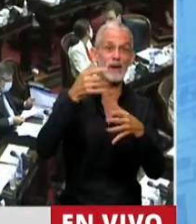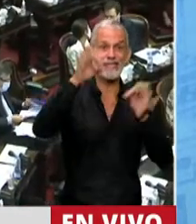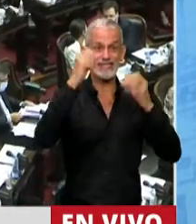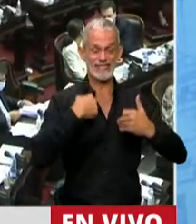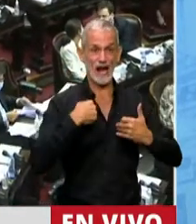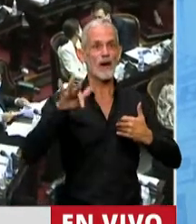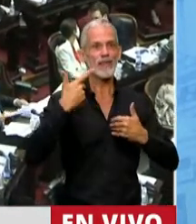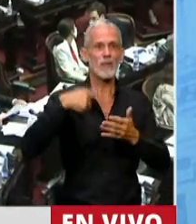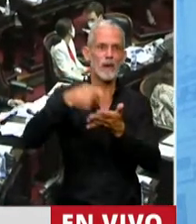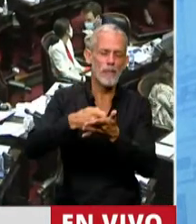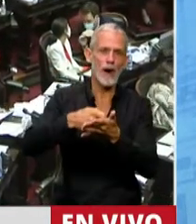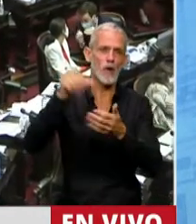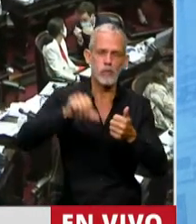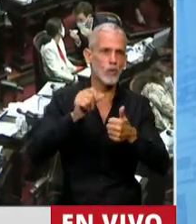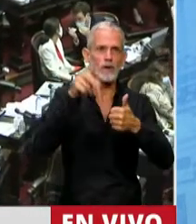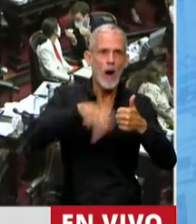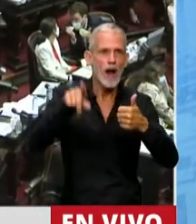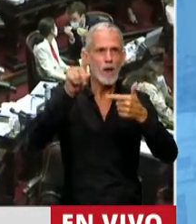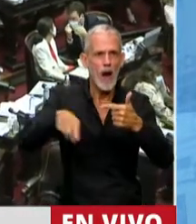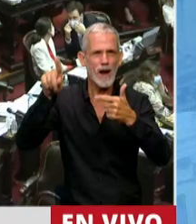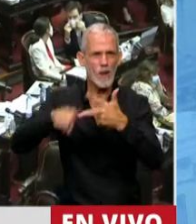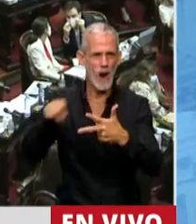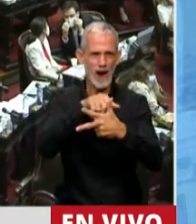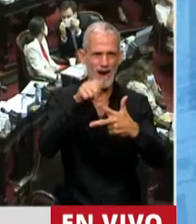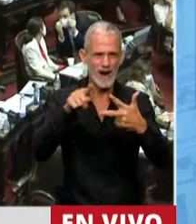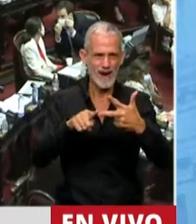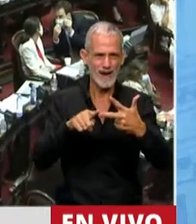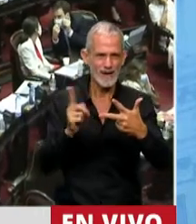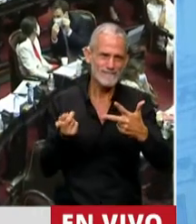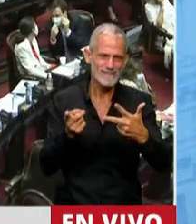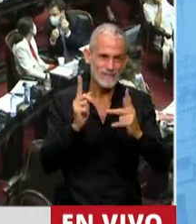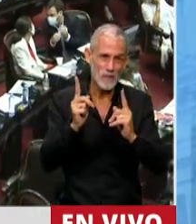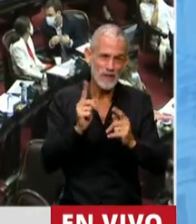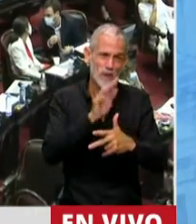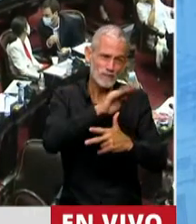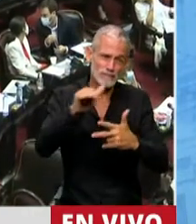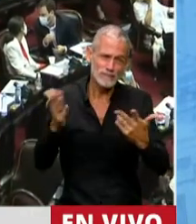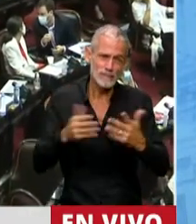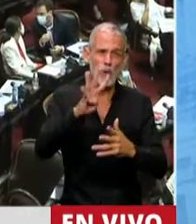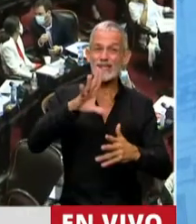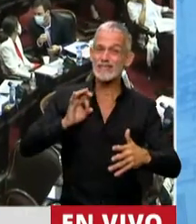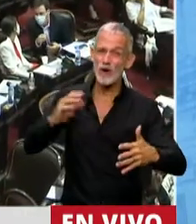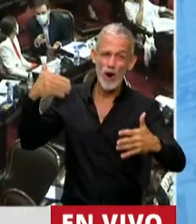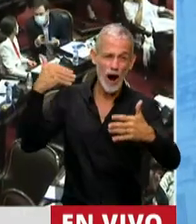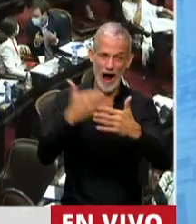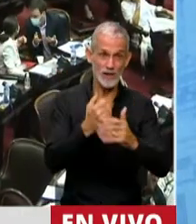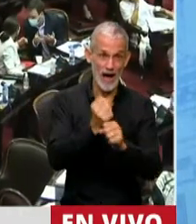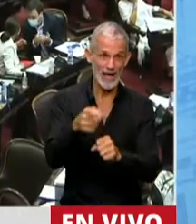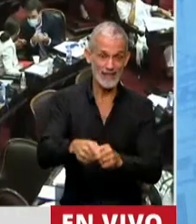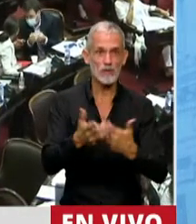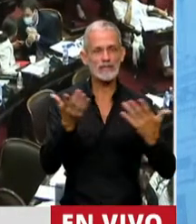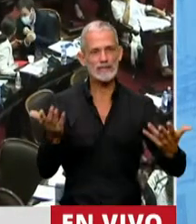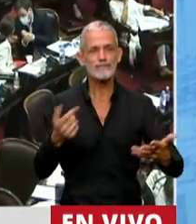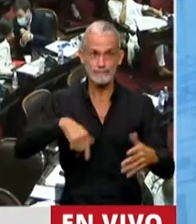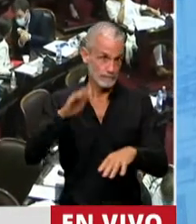default. Recurrentemente, en las tres grandes crisis económicas argentinas que hemos vivido en los últimos 45 años, y nos tenemos que